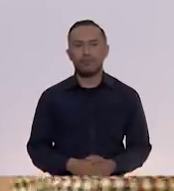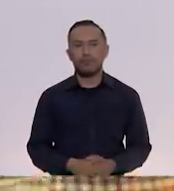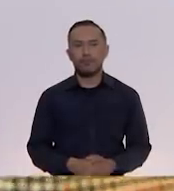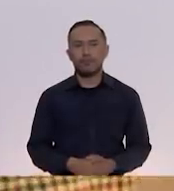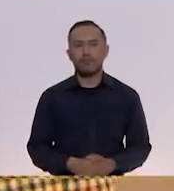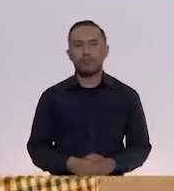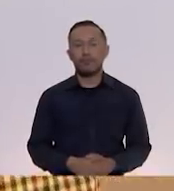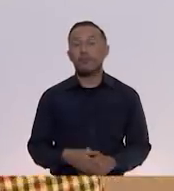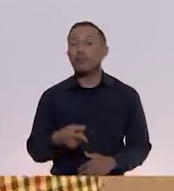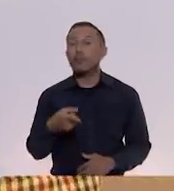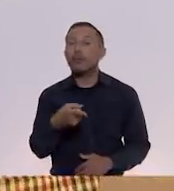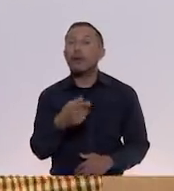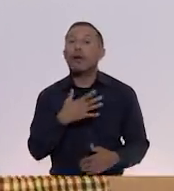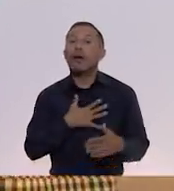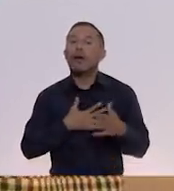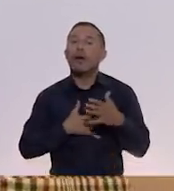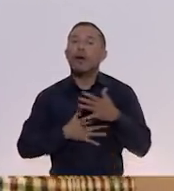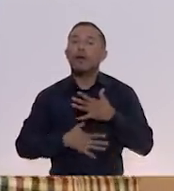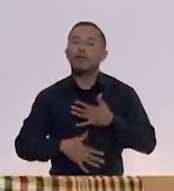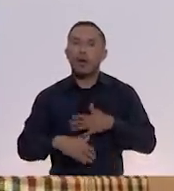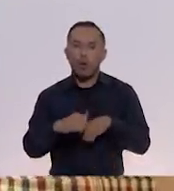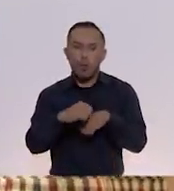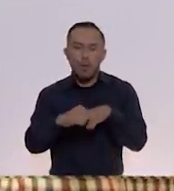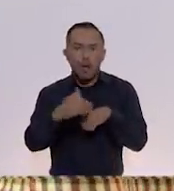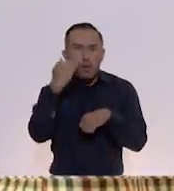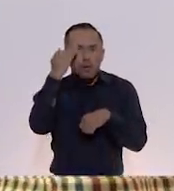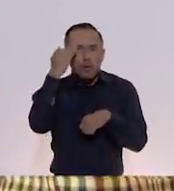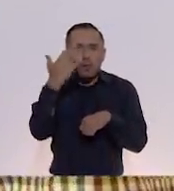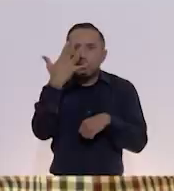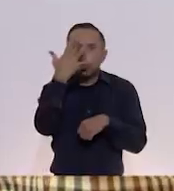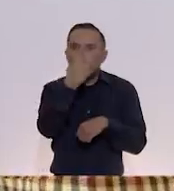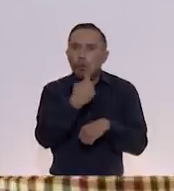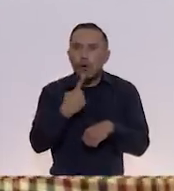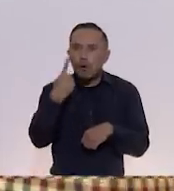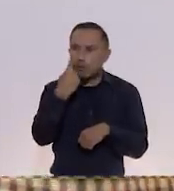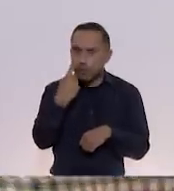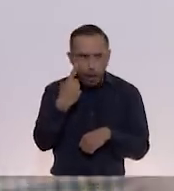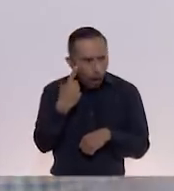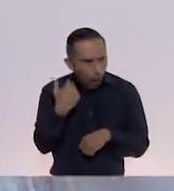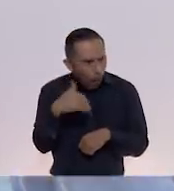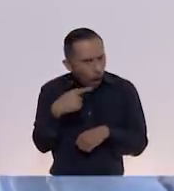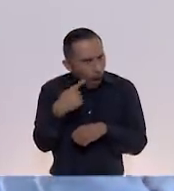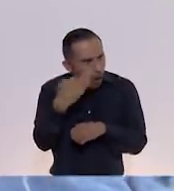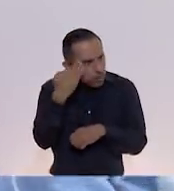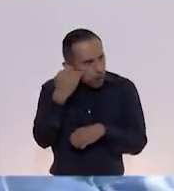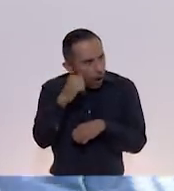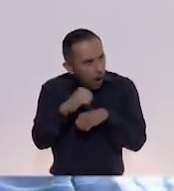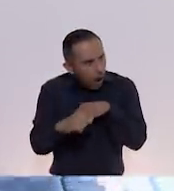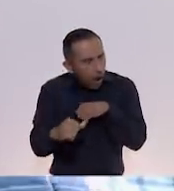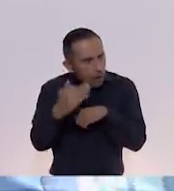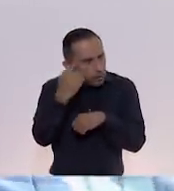Está muy cansado porque la operación duró casi 5 horas. ¿5 horas? Sí.